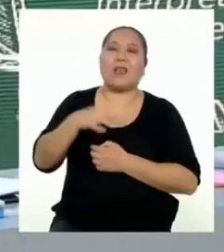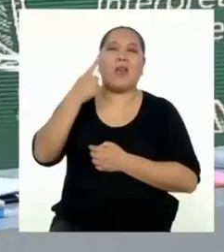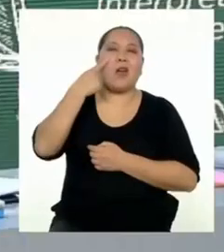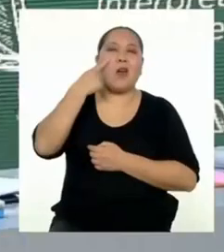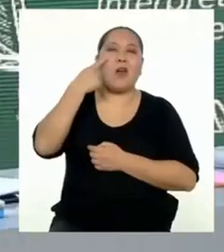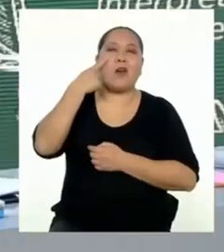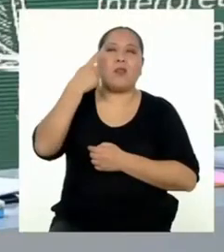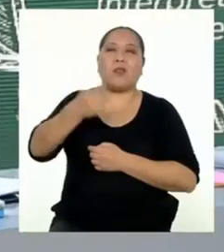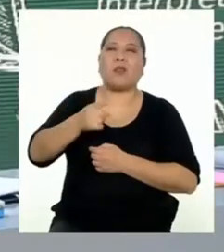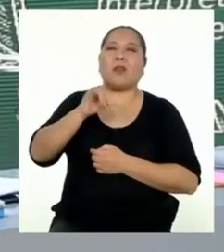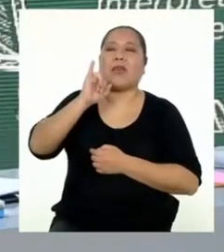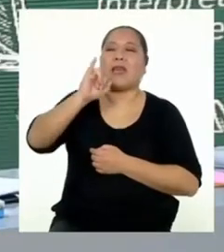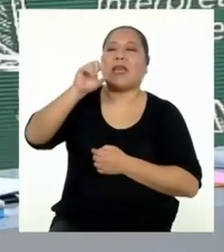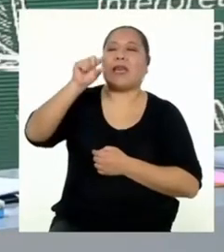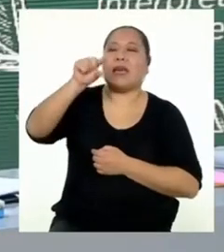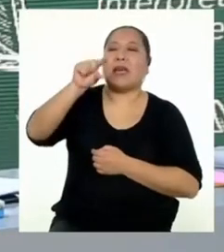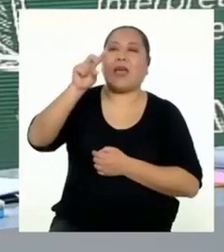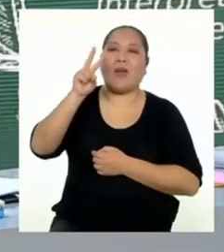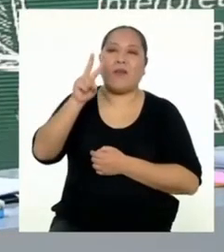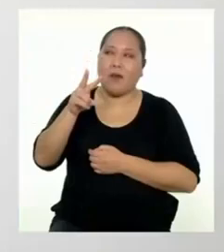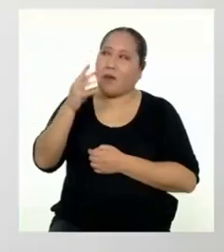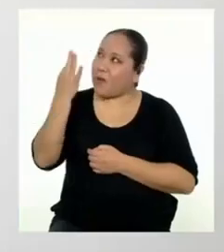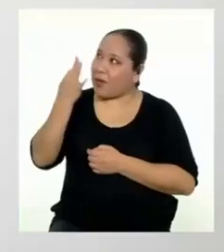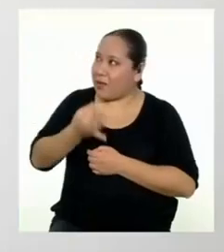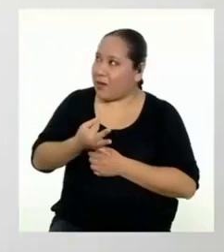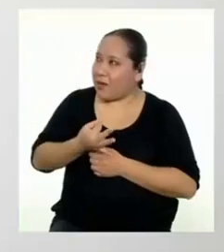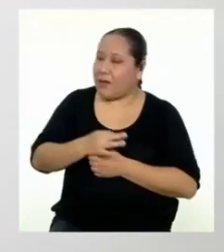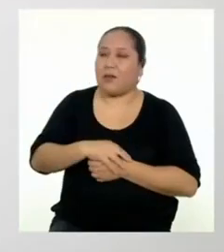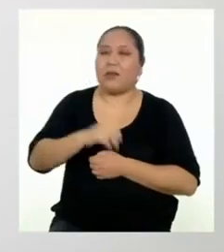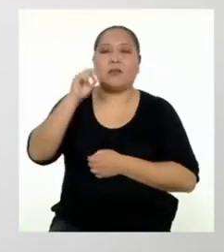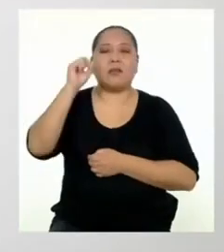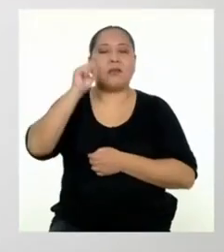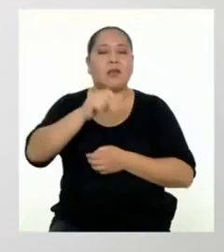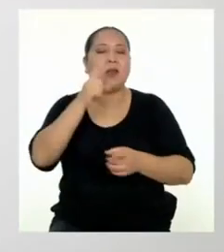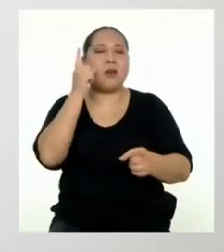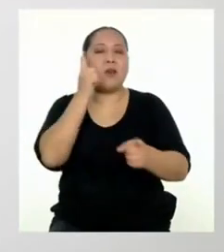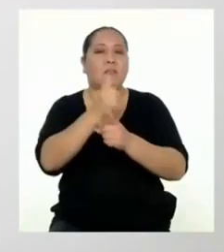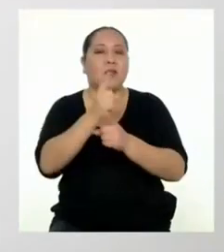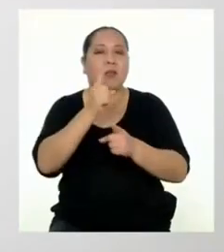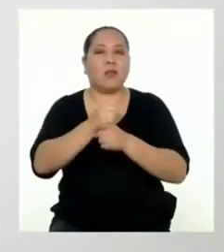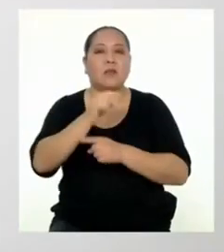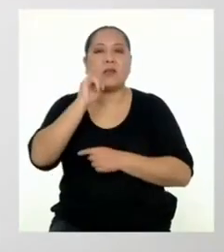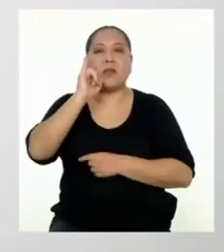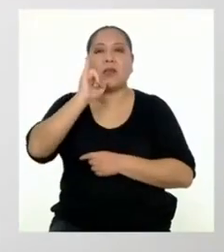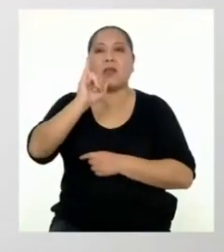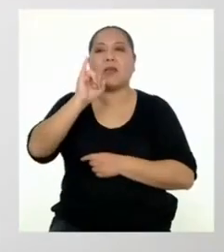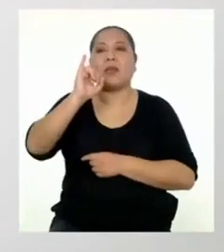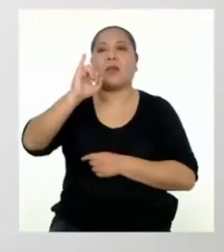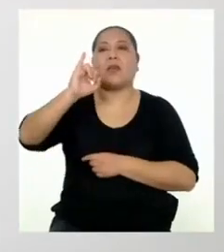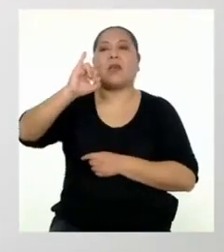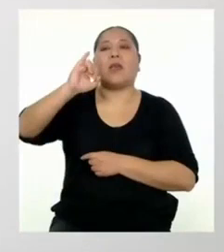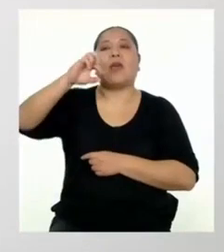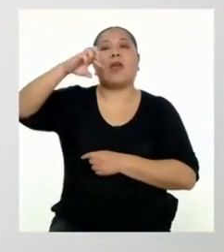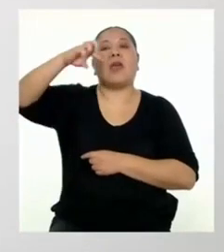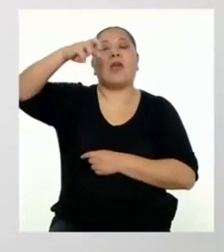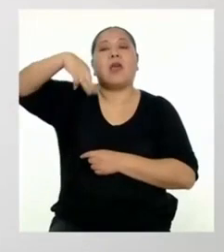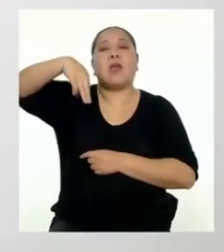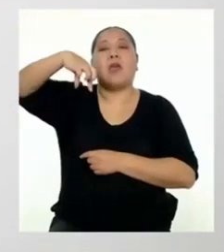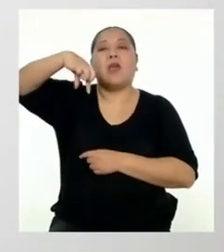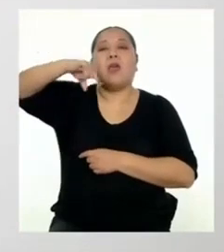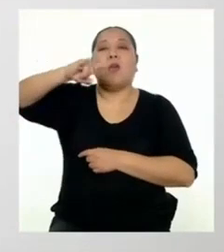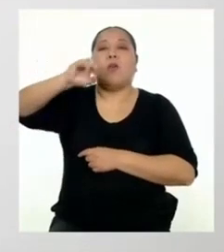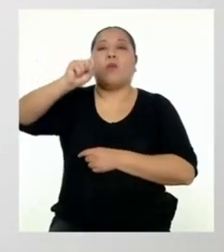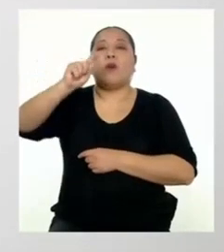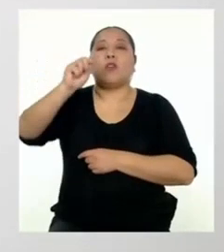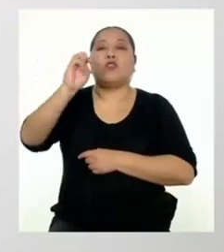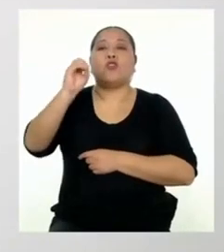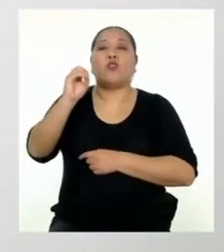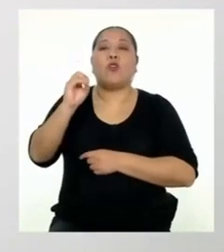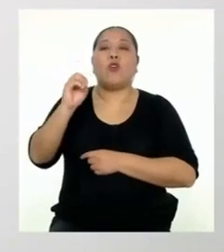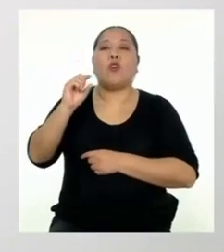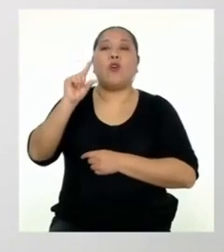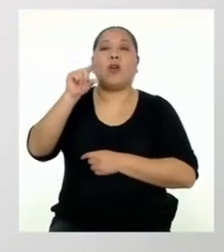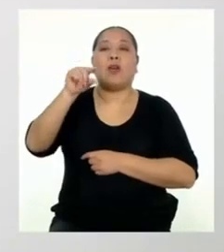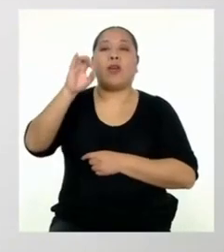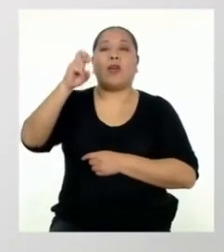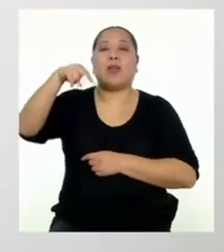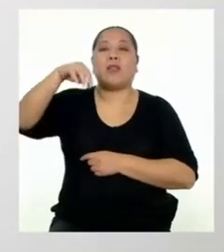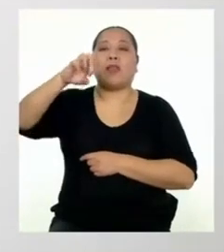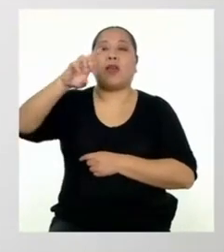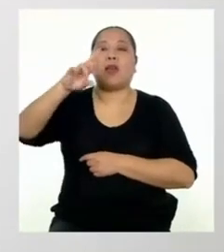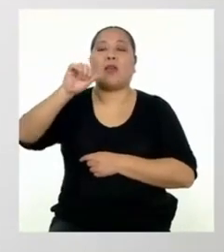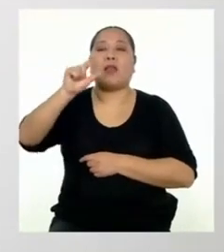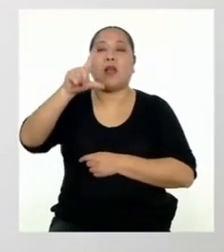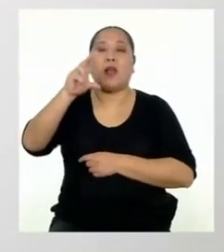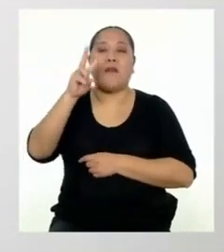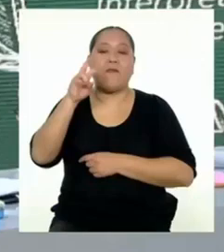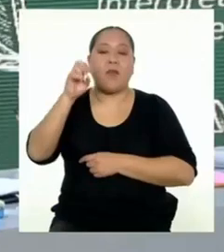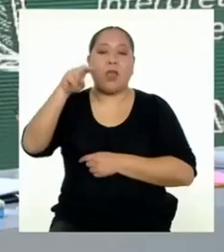famoso IGB, ¿cierto? Sí, ese es el impuesto general a las ventas. Todos los productos que compremos deben de